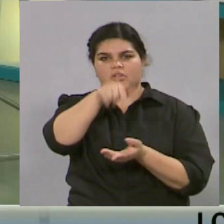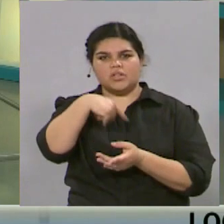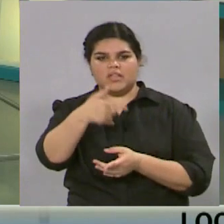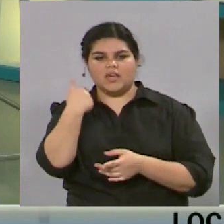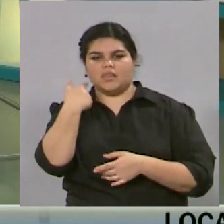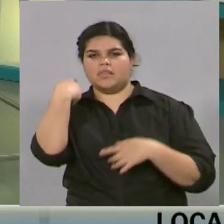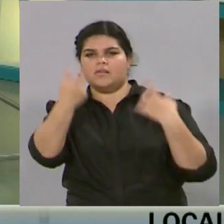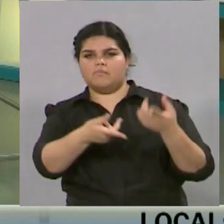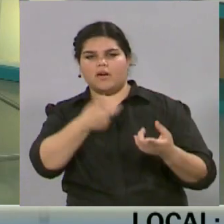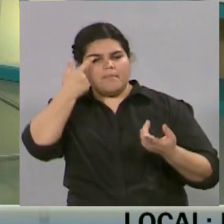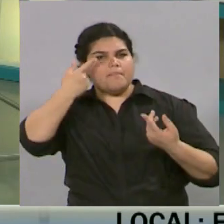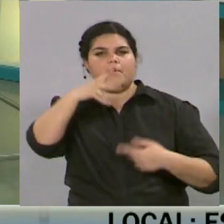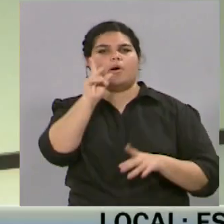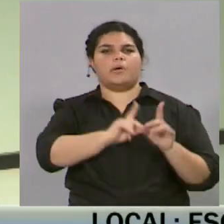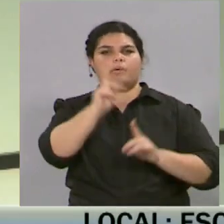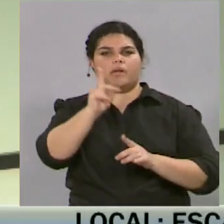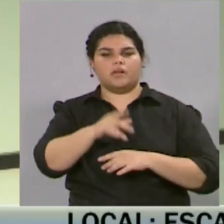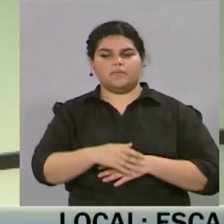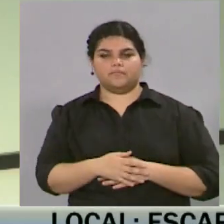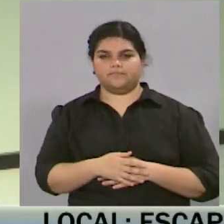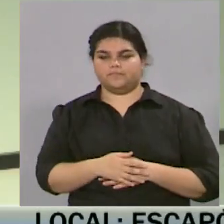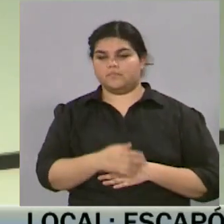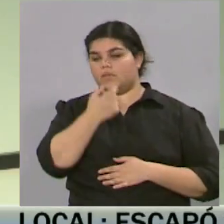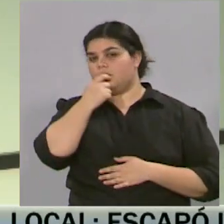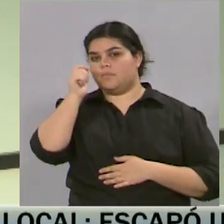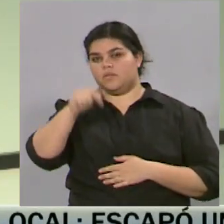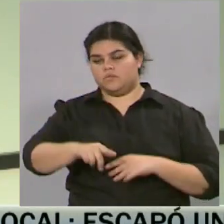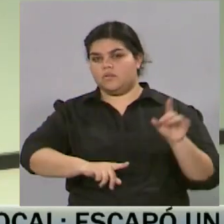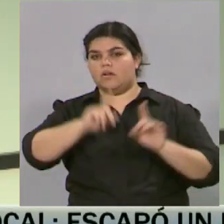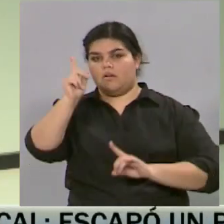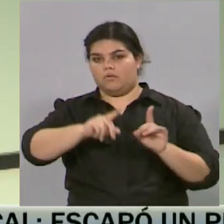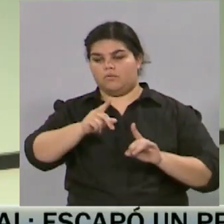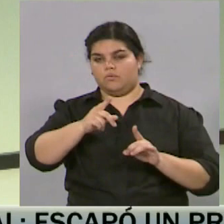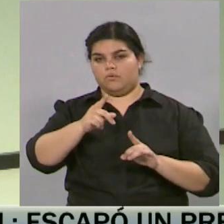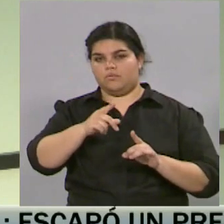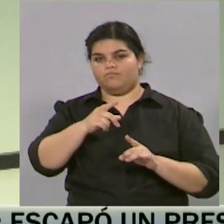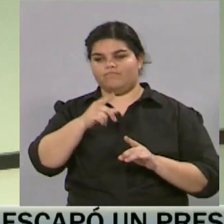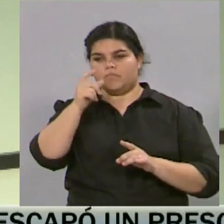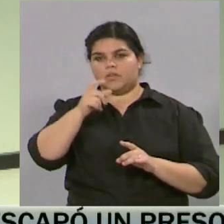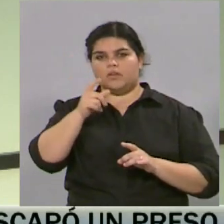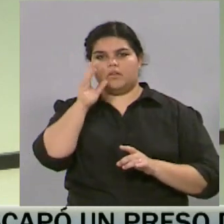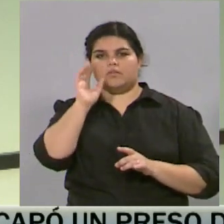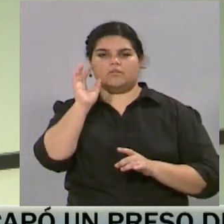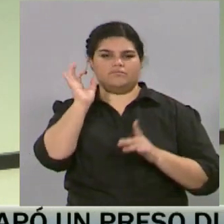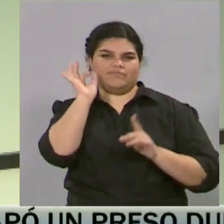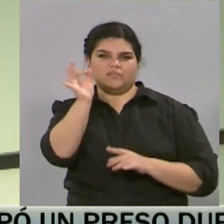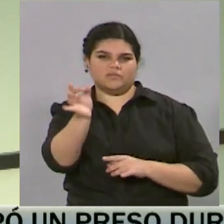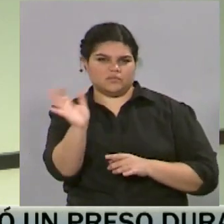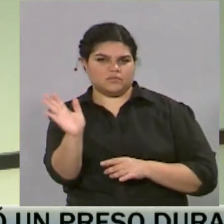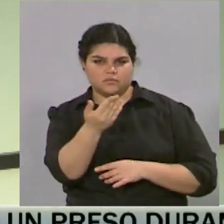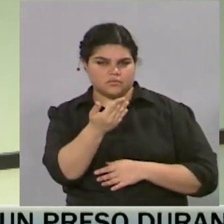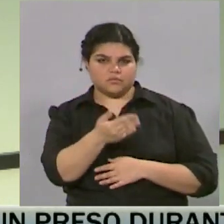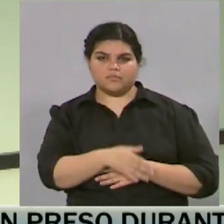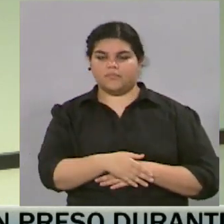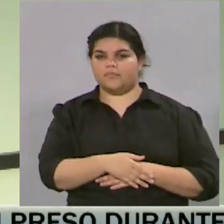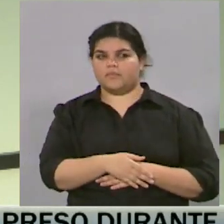acoso? En realidad, en Mendoza hemos tenido algunos casos emblemáticos en materia de acoso laboral. Entiendo que lo primero que hay